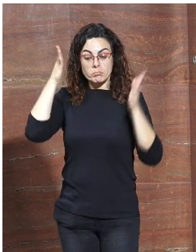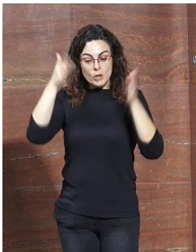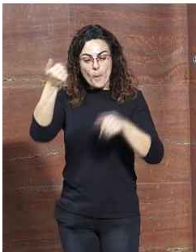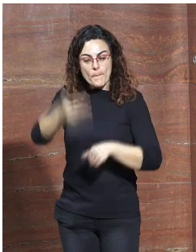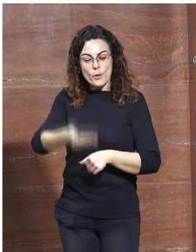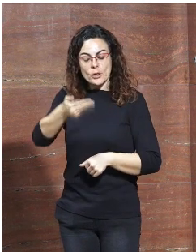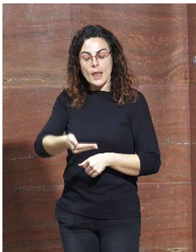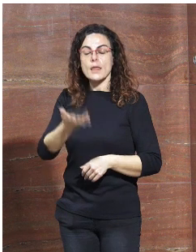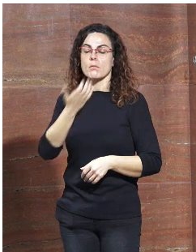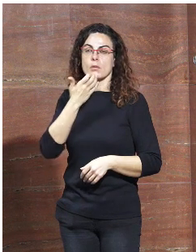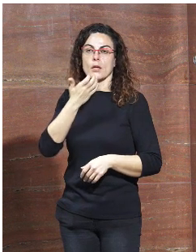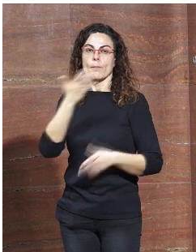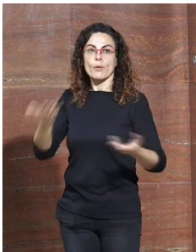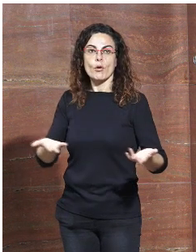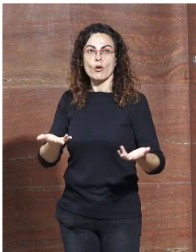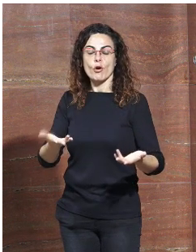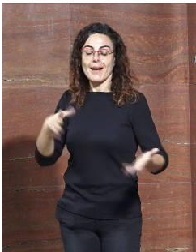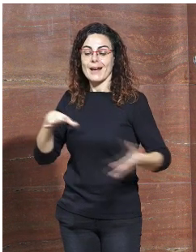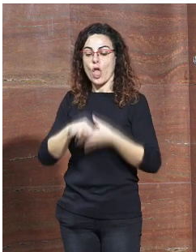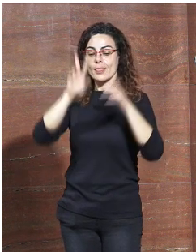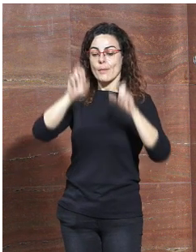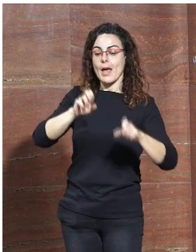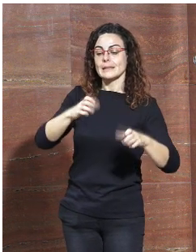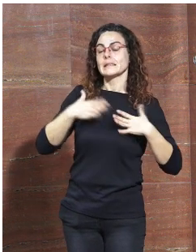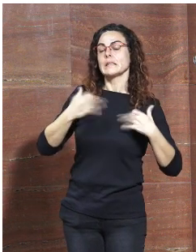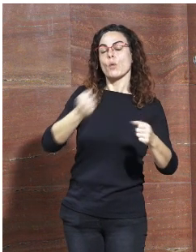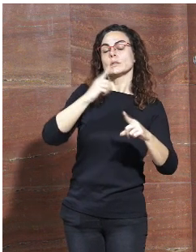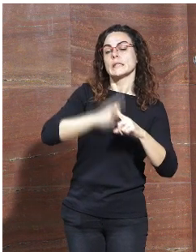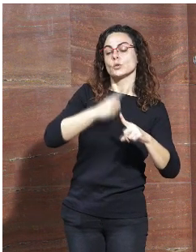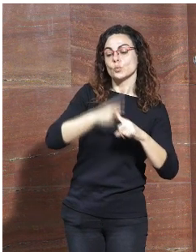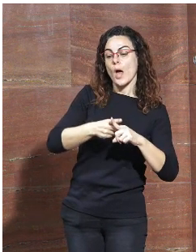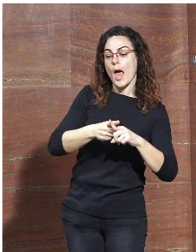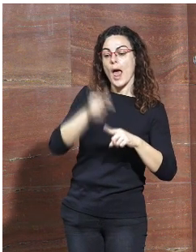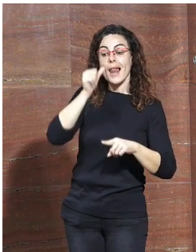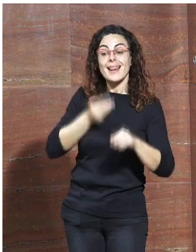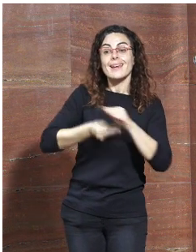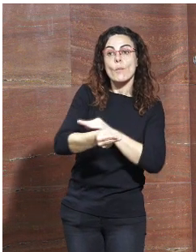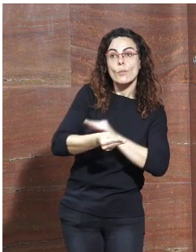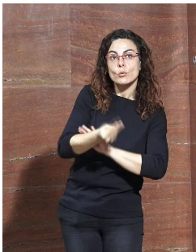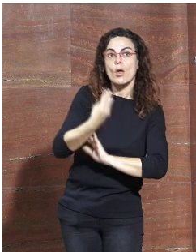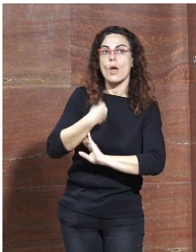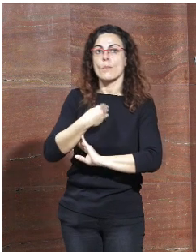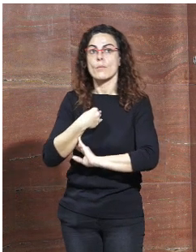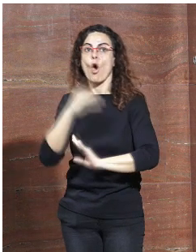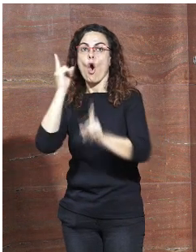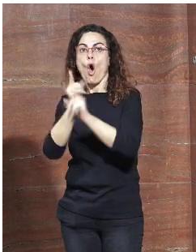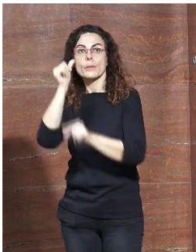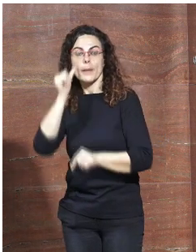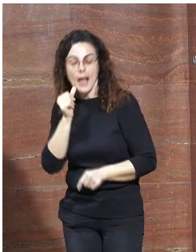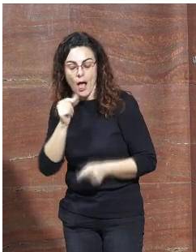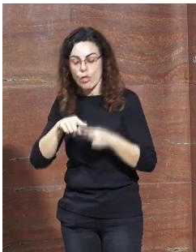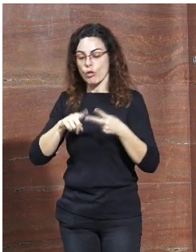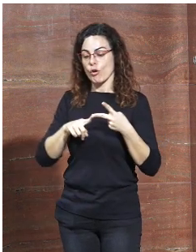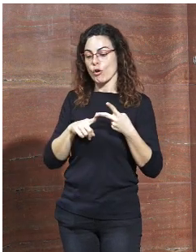dan soporte a la salud sexual reproductiva de las mujeres, como anticonceptivos,